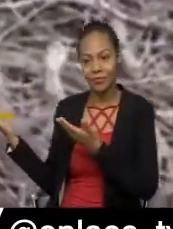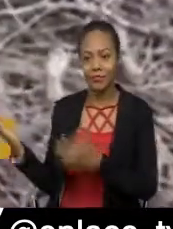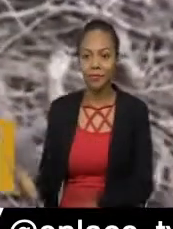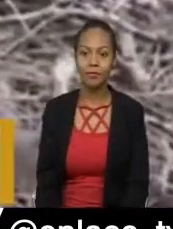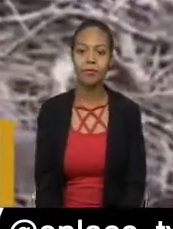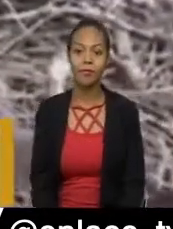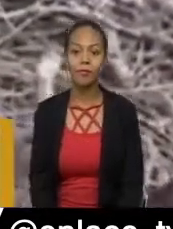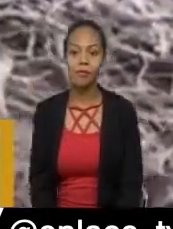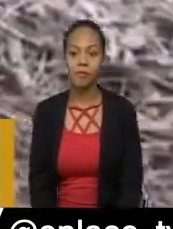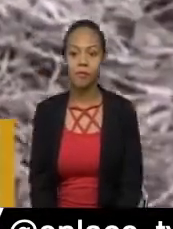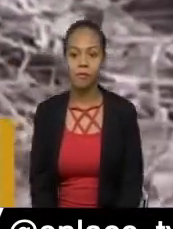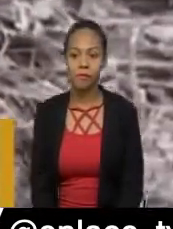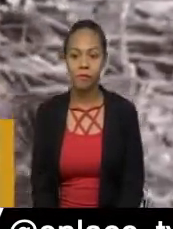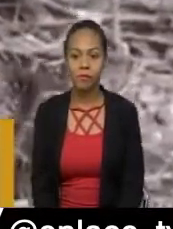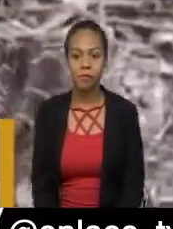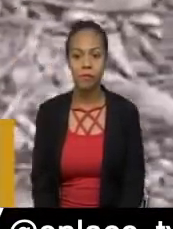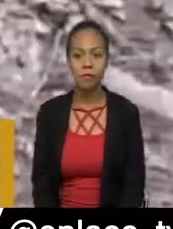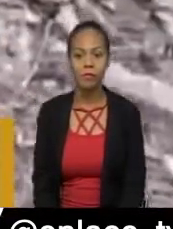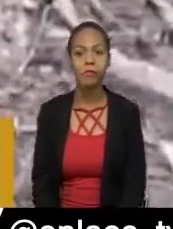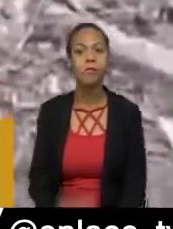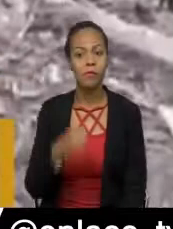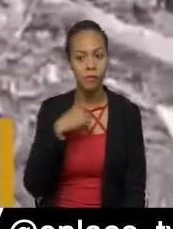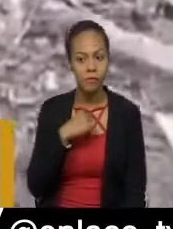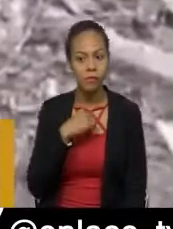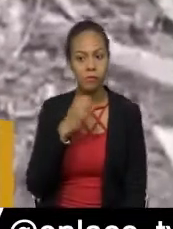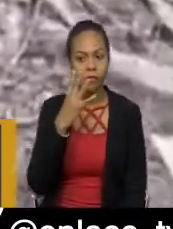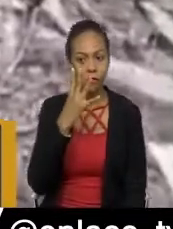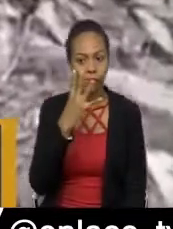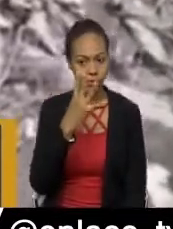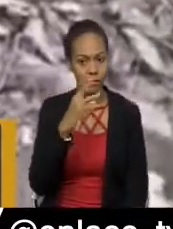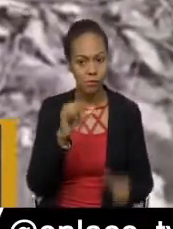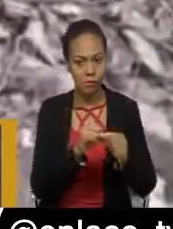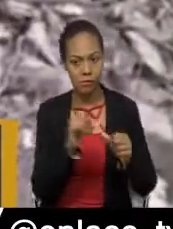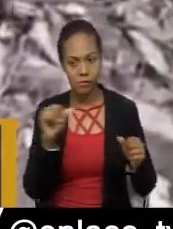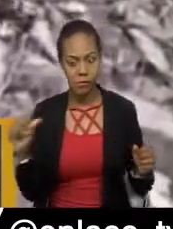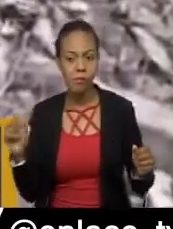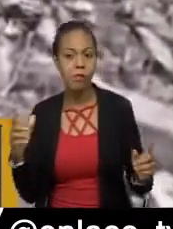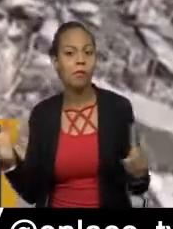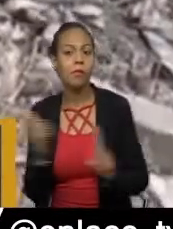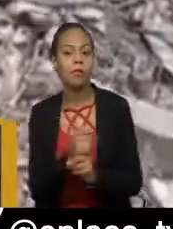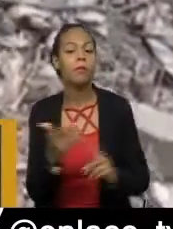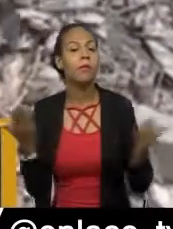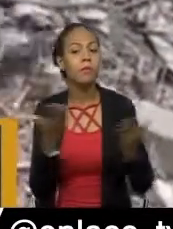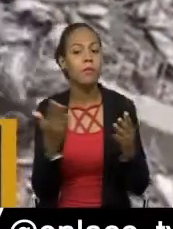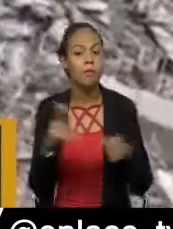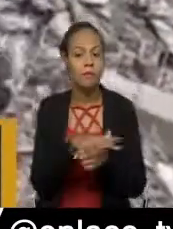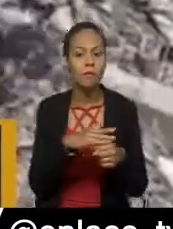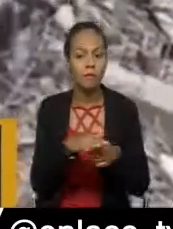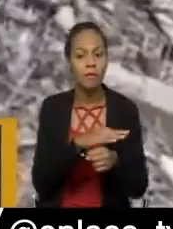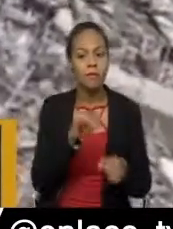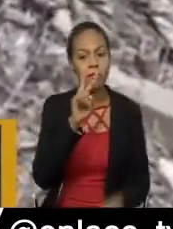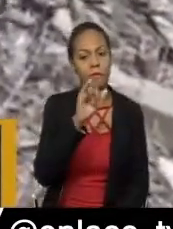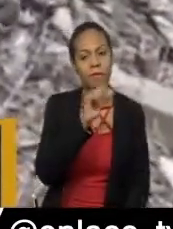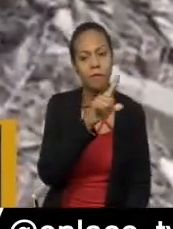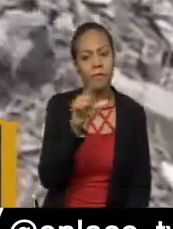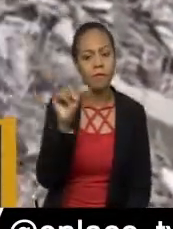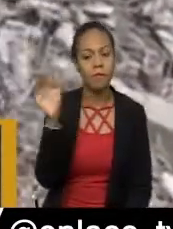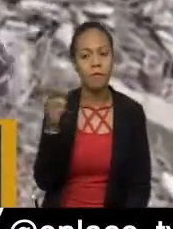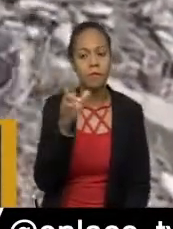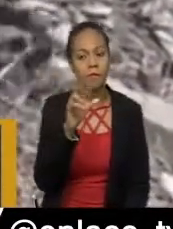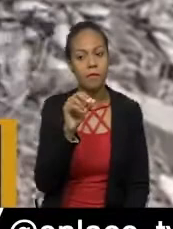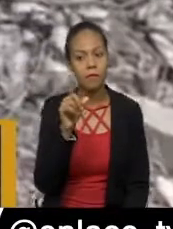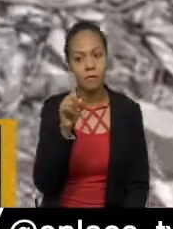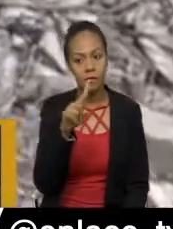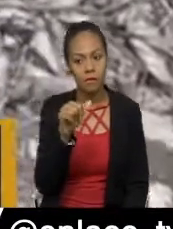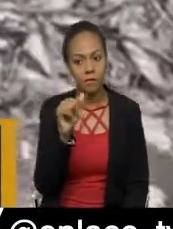boa constrictor de 4 metros de largo fue encontrada por las autoridades ambientales en el barrio Villa Rosa, vereda Cuatro Bocas. Los uniformados